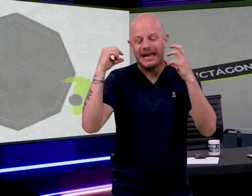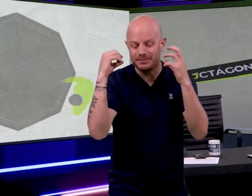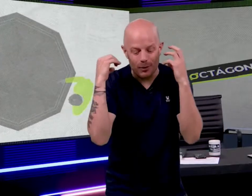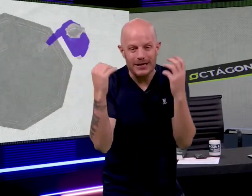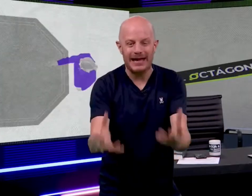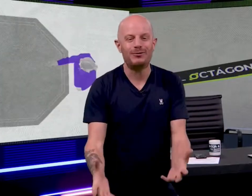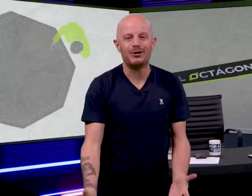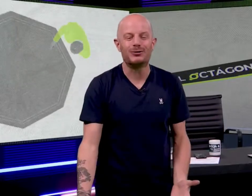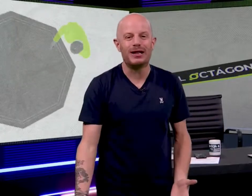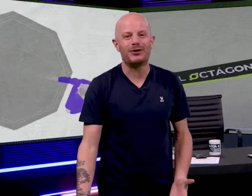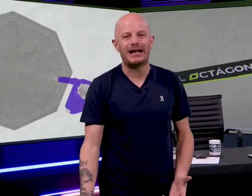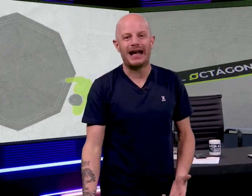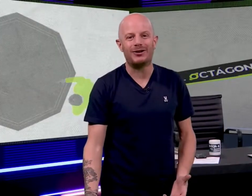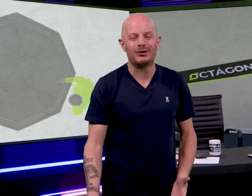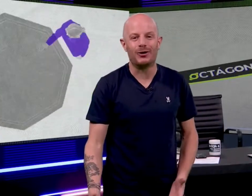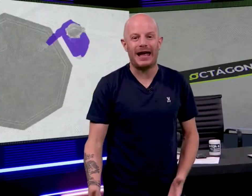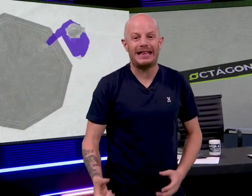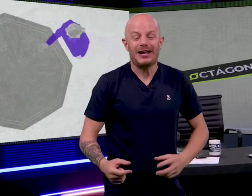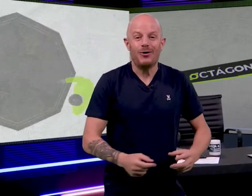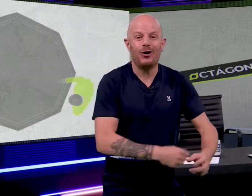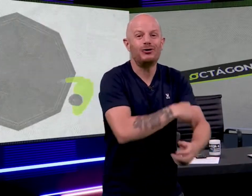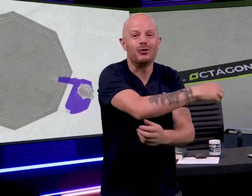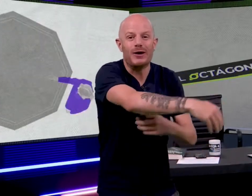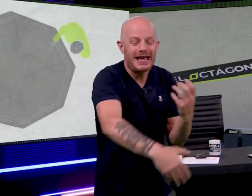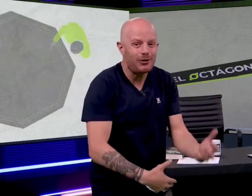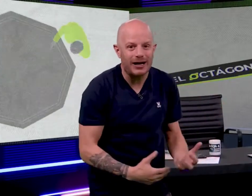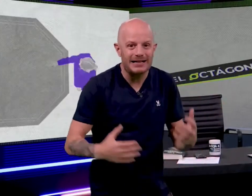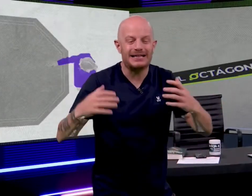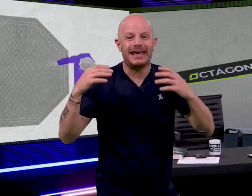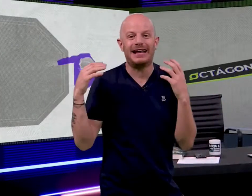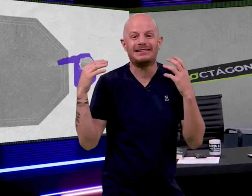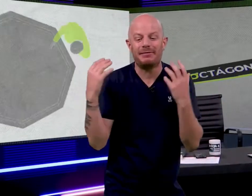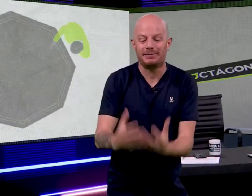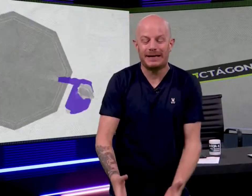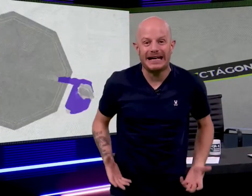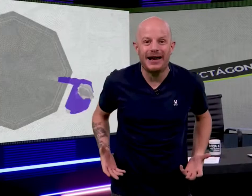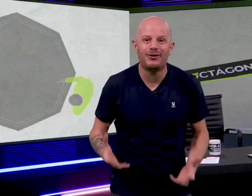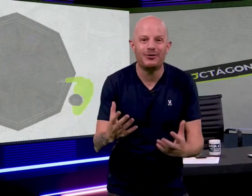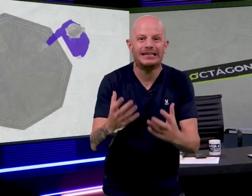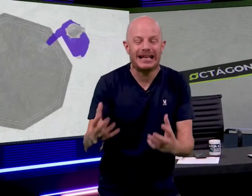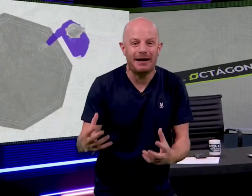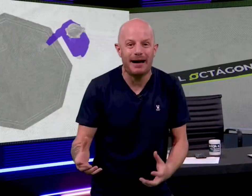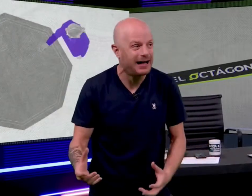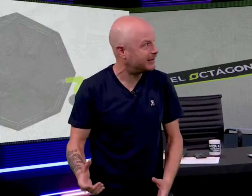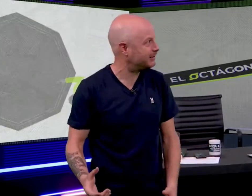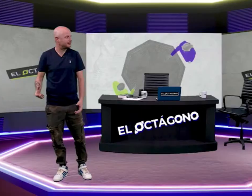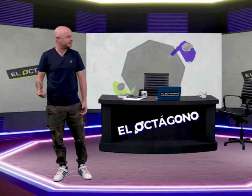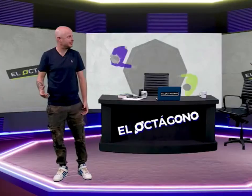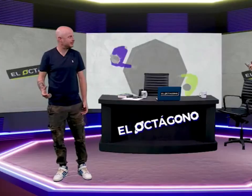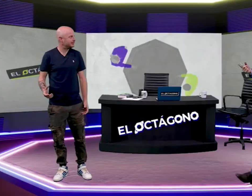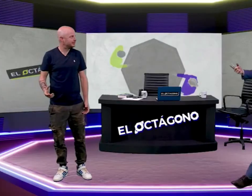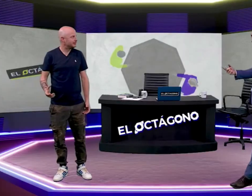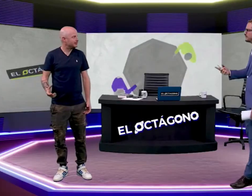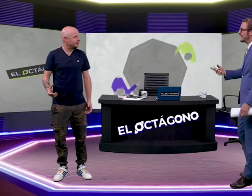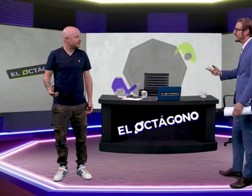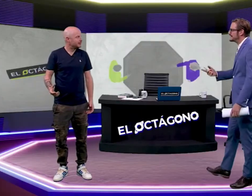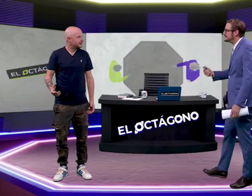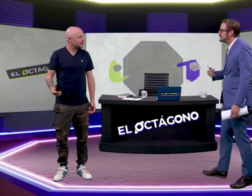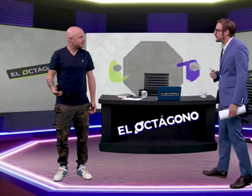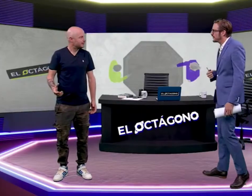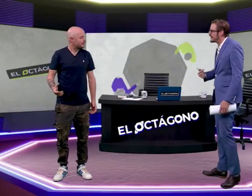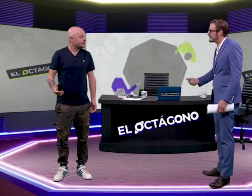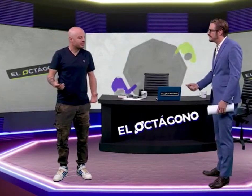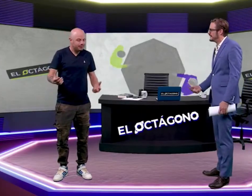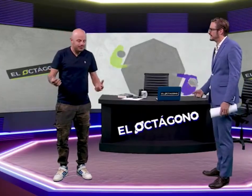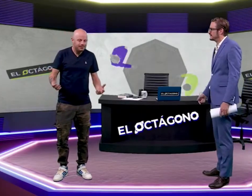comunicación, exponiendo el sueldo de Carlos Loret. Luego su hijo, que ni siquiera sabe explicar dónde trabaja. A ver, güey, ¿qué estás haciendo, güey?